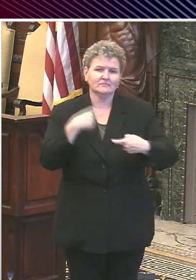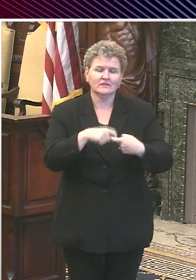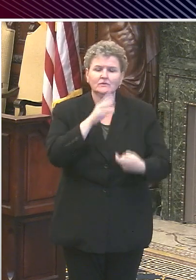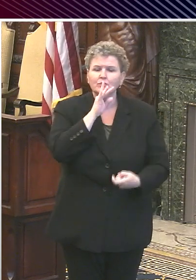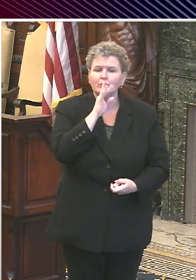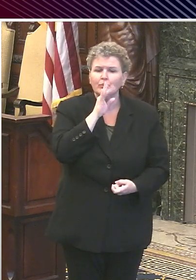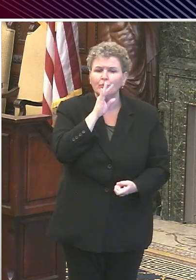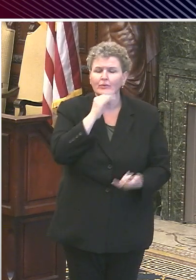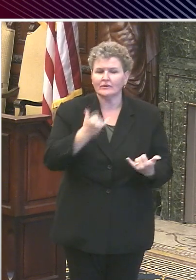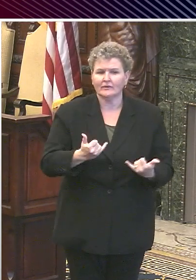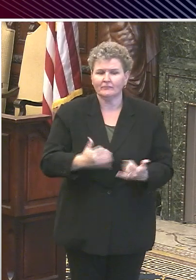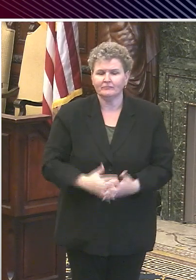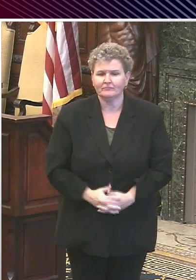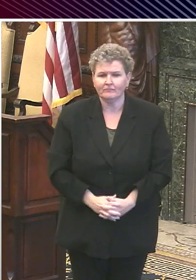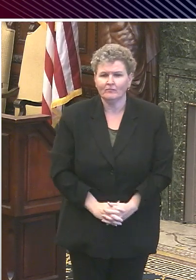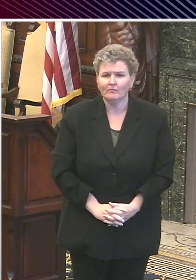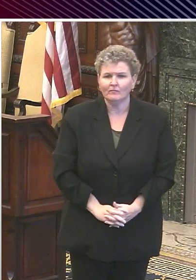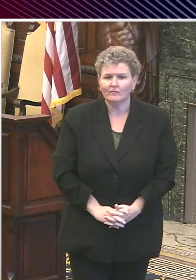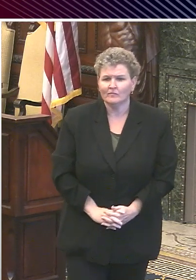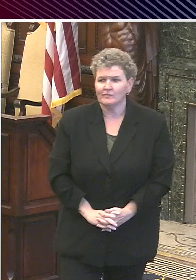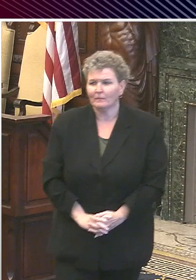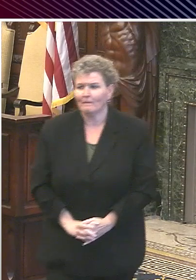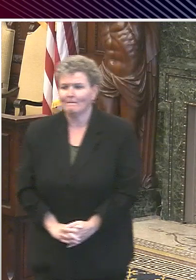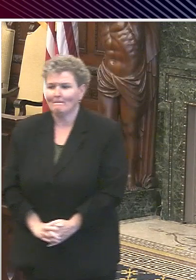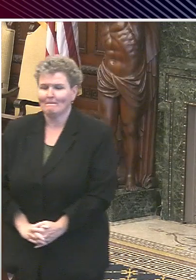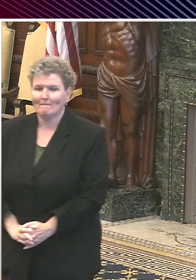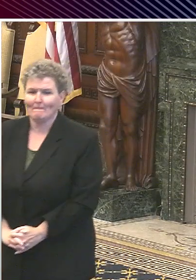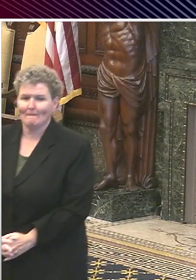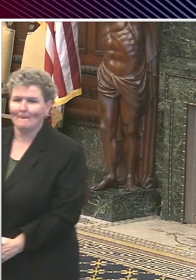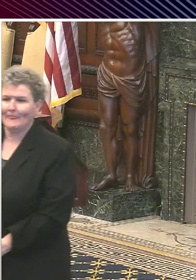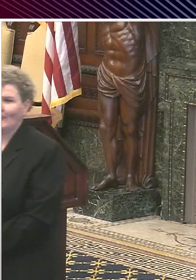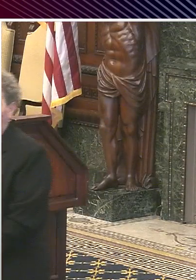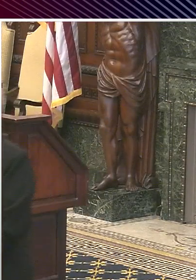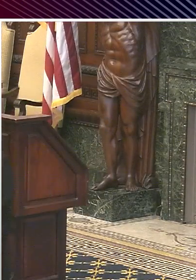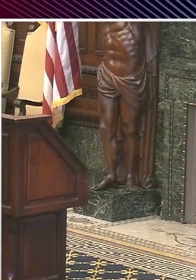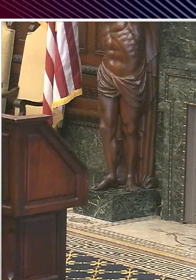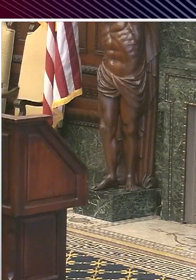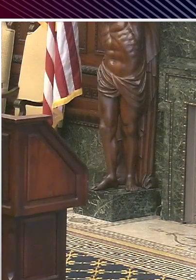language translations of the mayor's and Dr. Farley's comments.